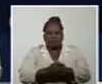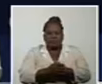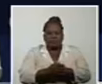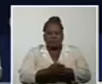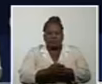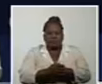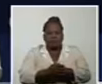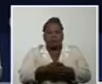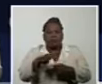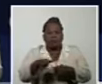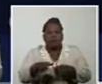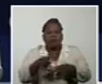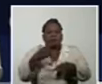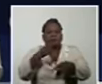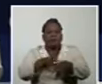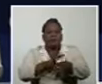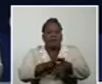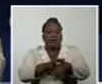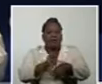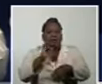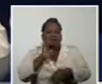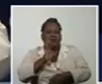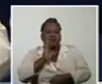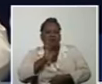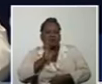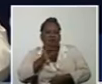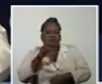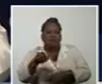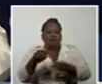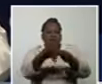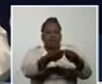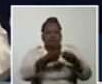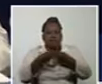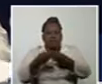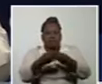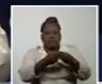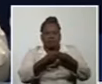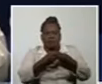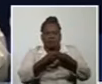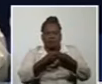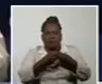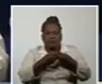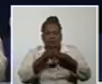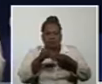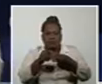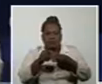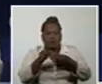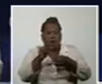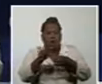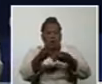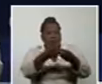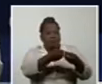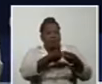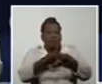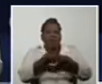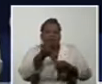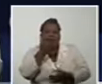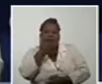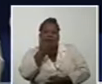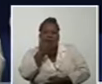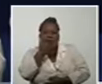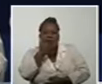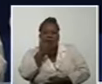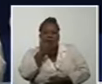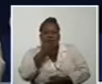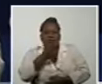de enfermedades infecciosas que también se transmiten a través de esta contaminación que hacemos de la